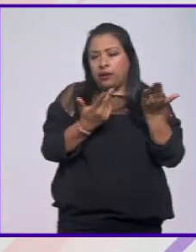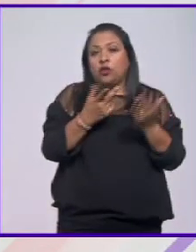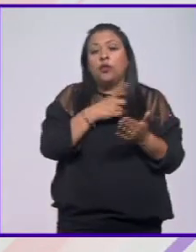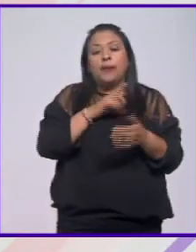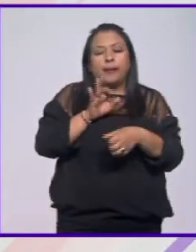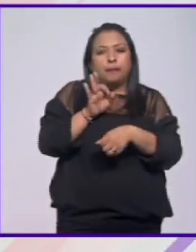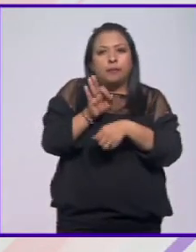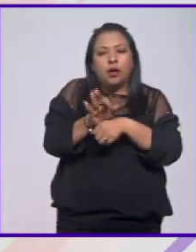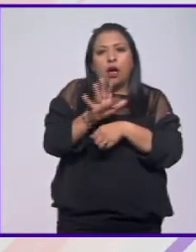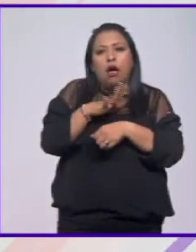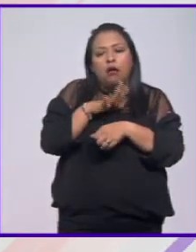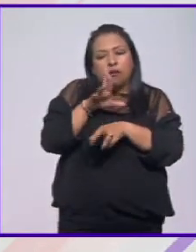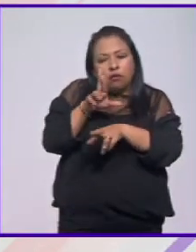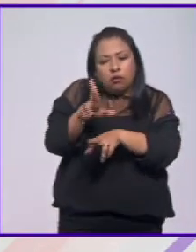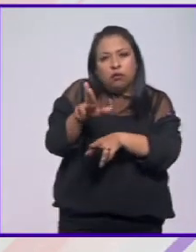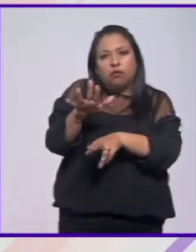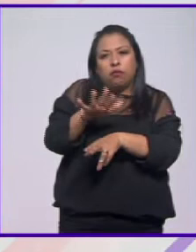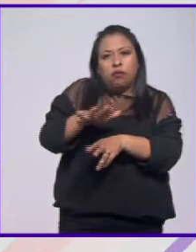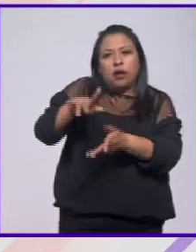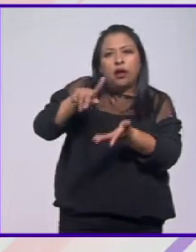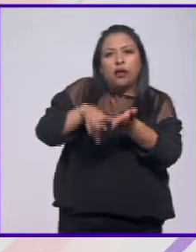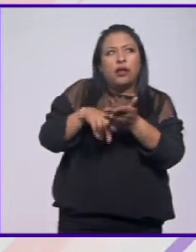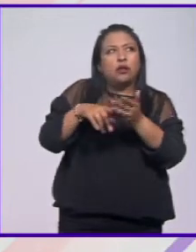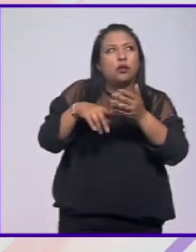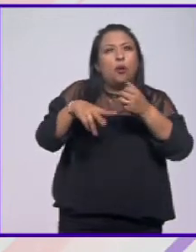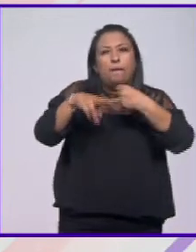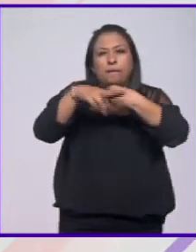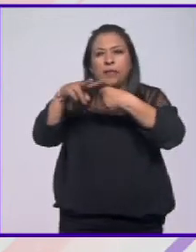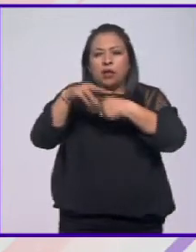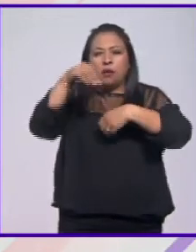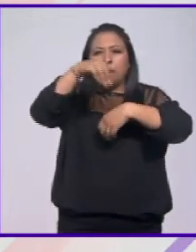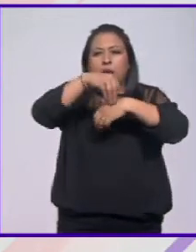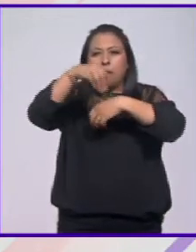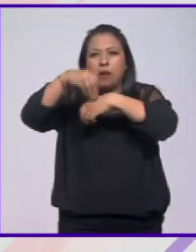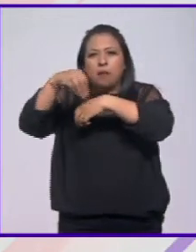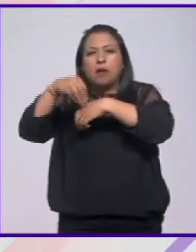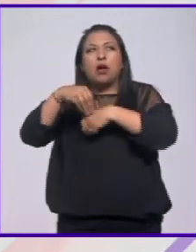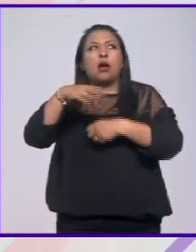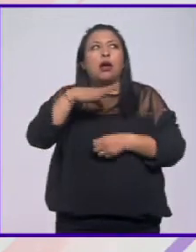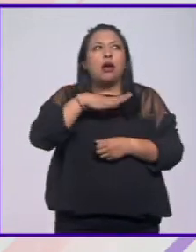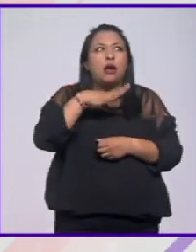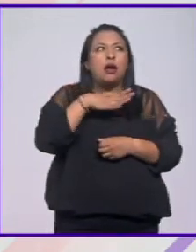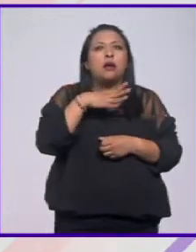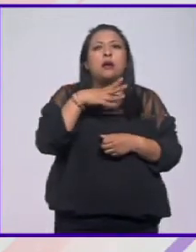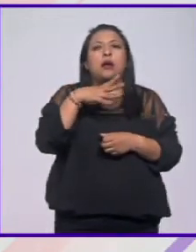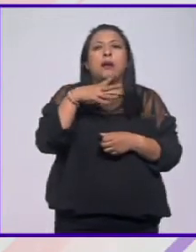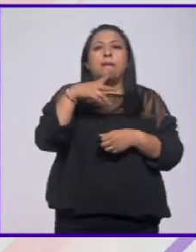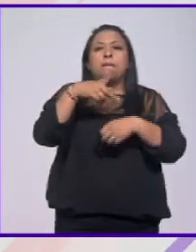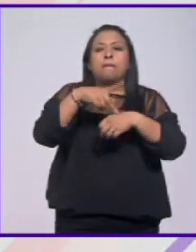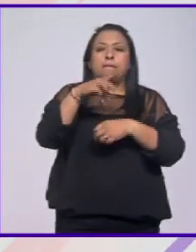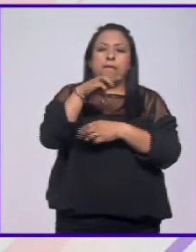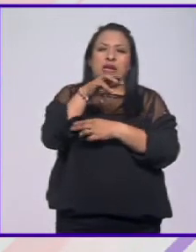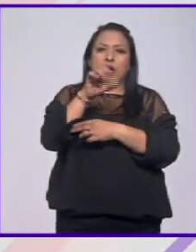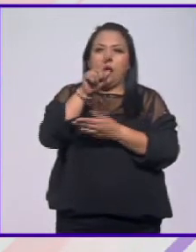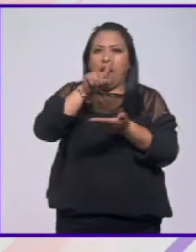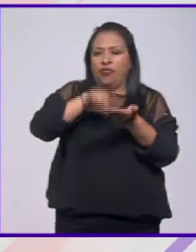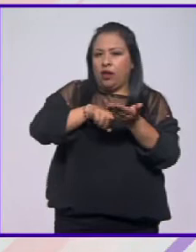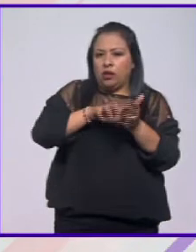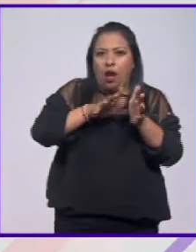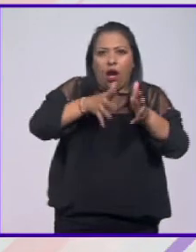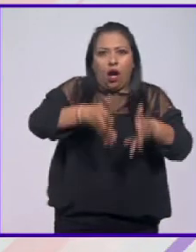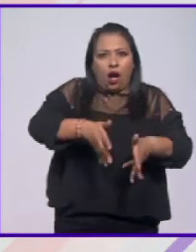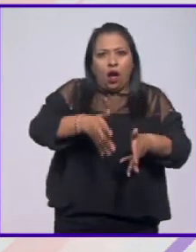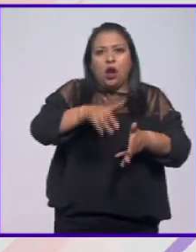darles este pequeño espacio dentro de las vitrinas que precisamente tienen el mineral como se encuentra en los yacimientos